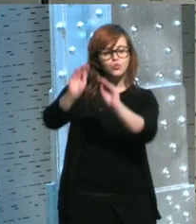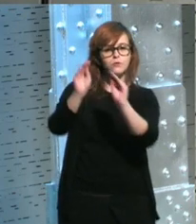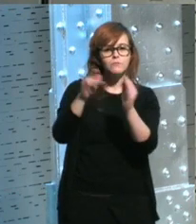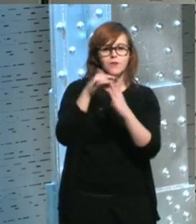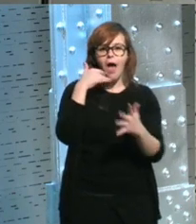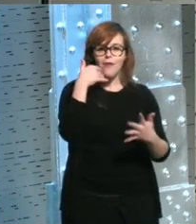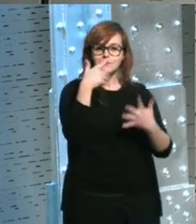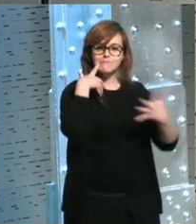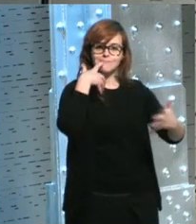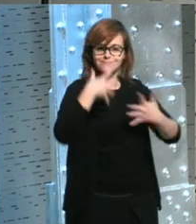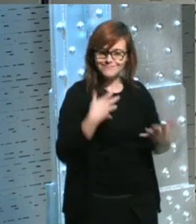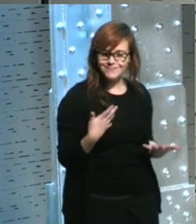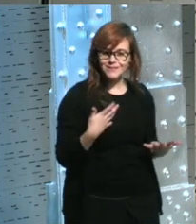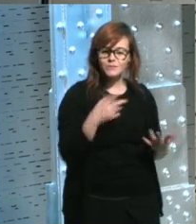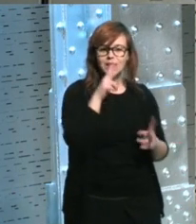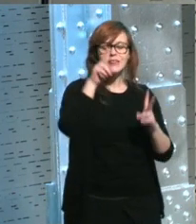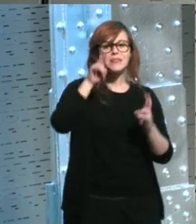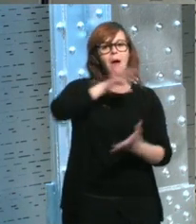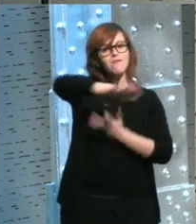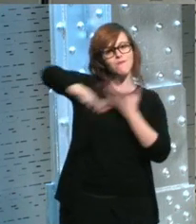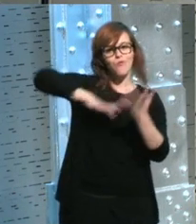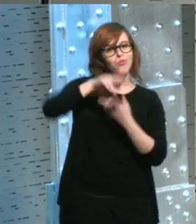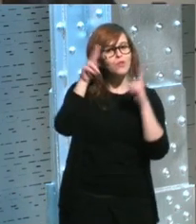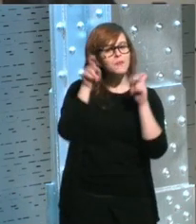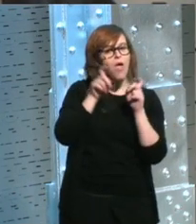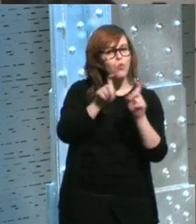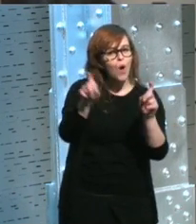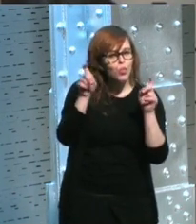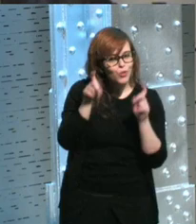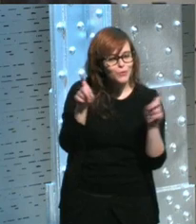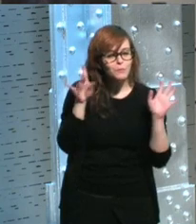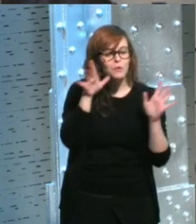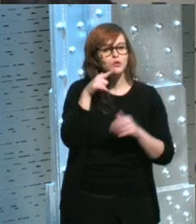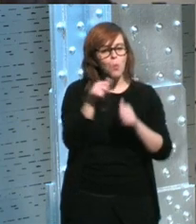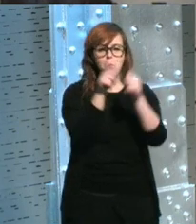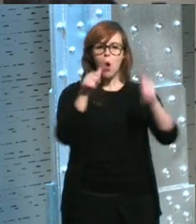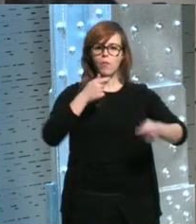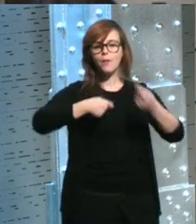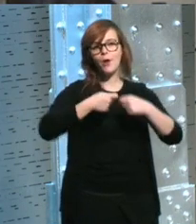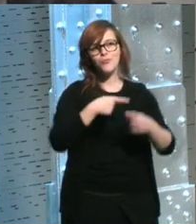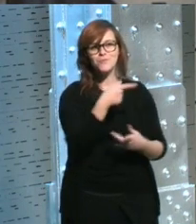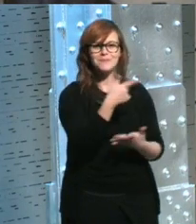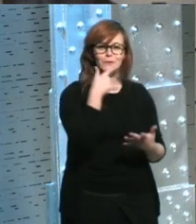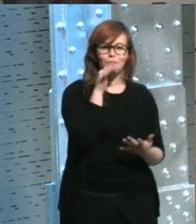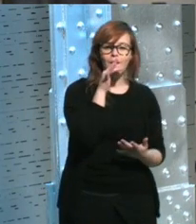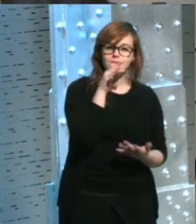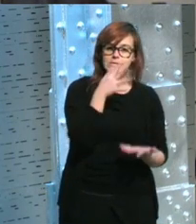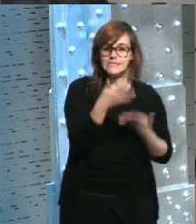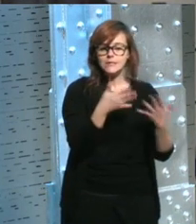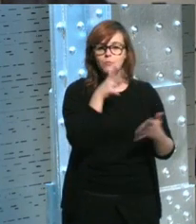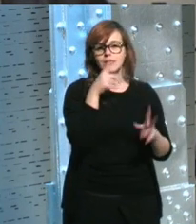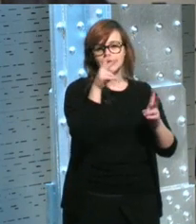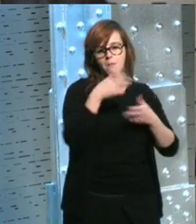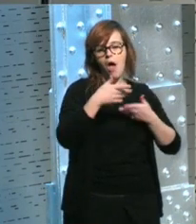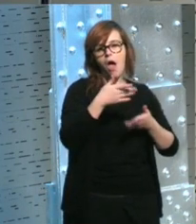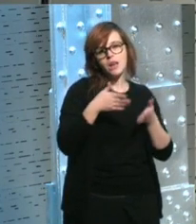un punto fundamental, la revolución en la educación, pero su modelo de negocio es menos convincente porque va a ser lineal,